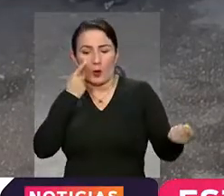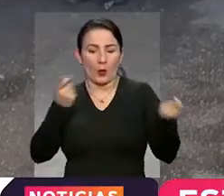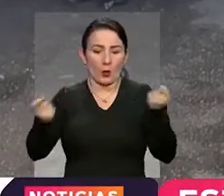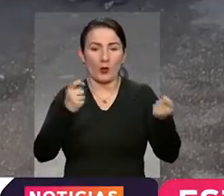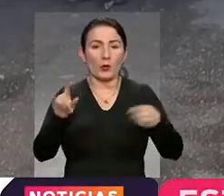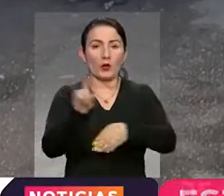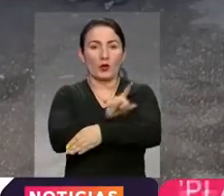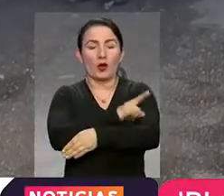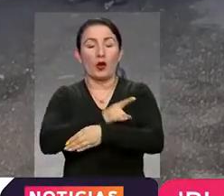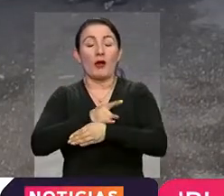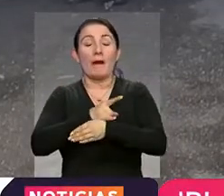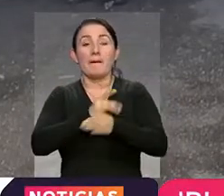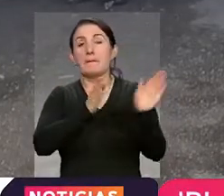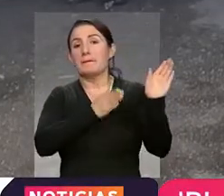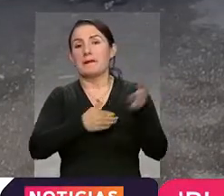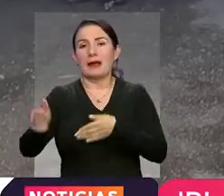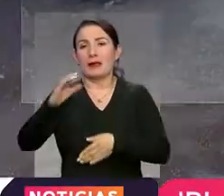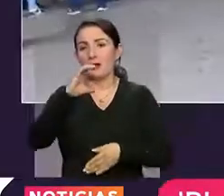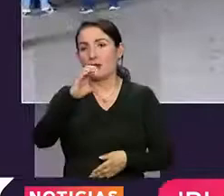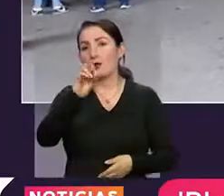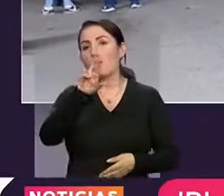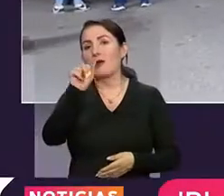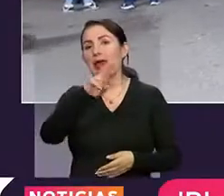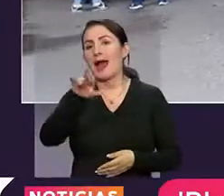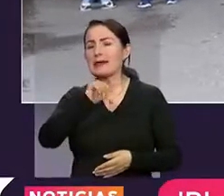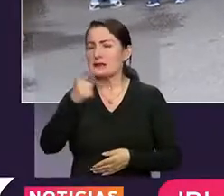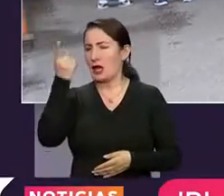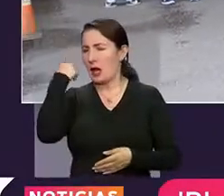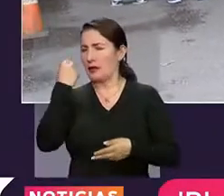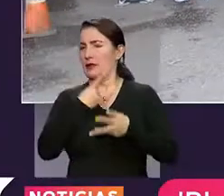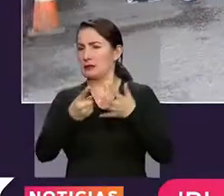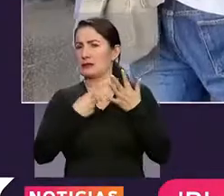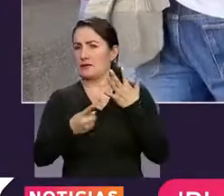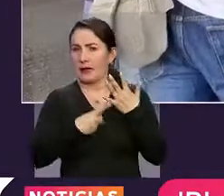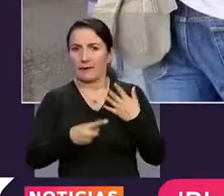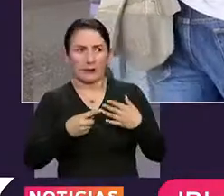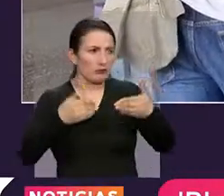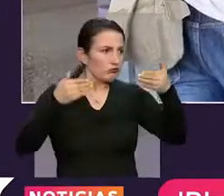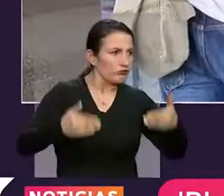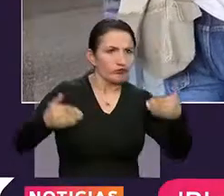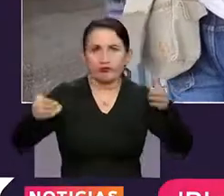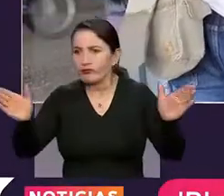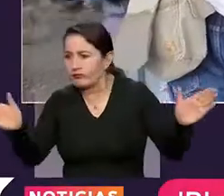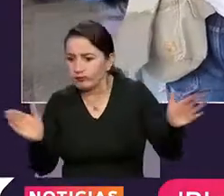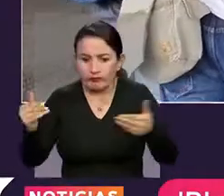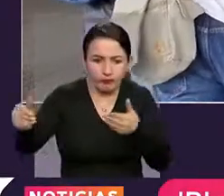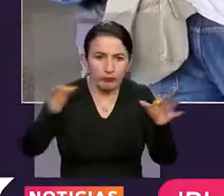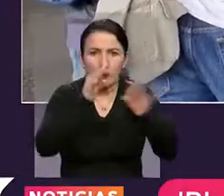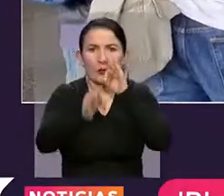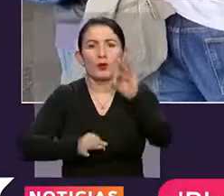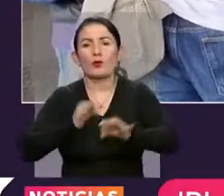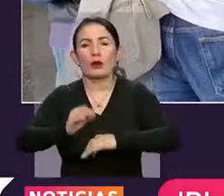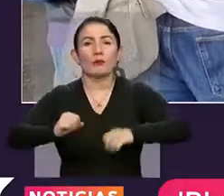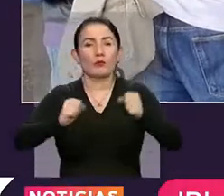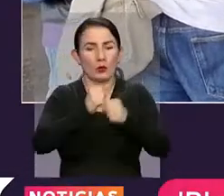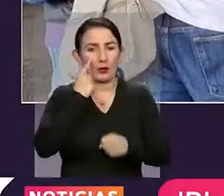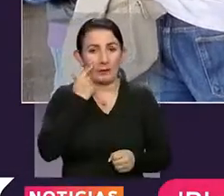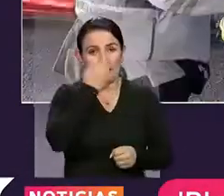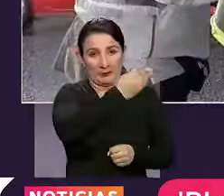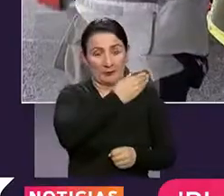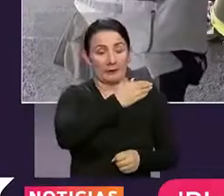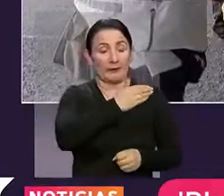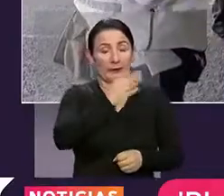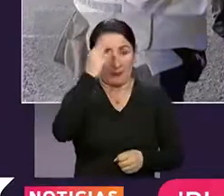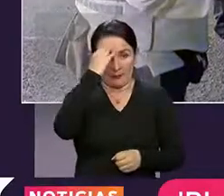plan Coraza que se viene adelantando hace algunas semanas. Pero para entregar más detalles voy a invitar al